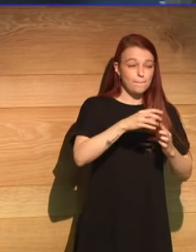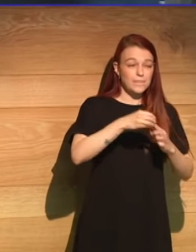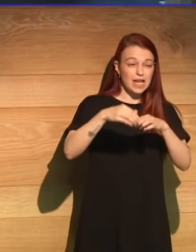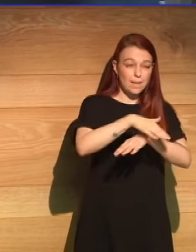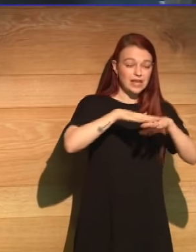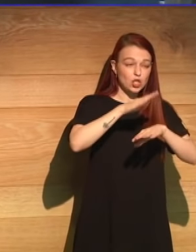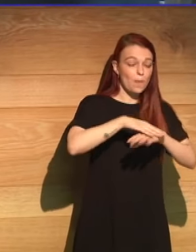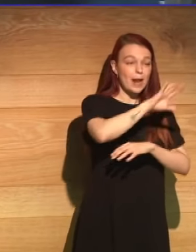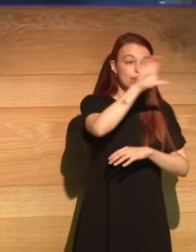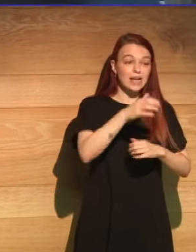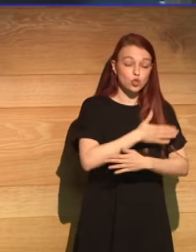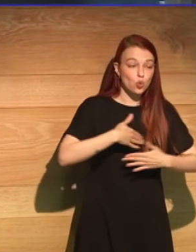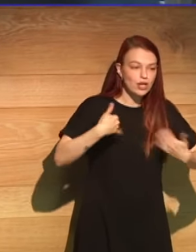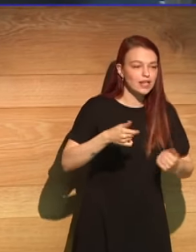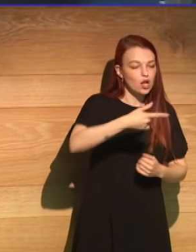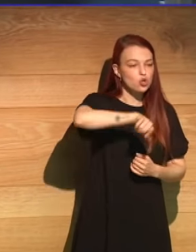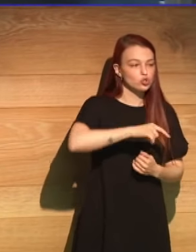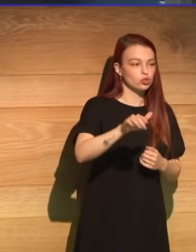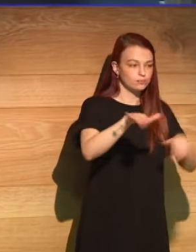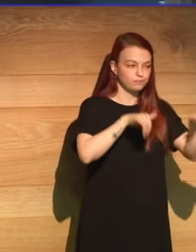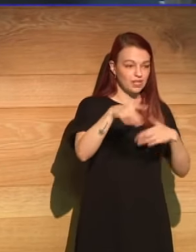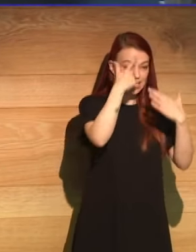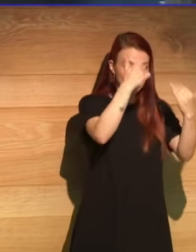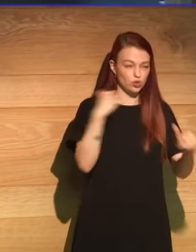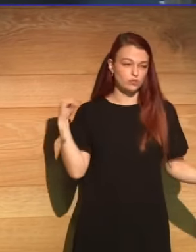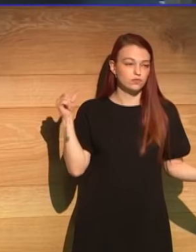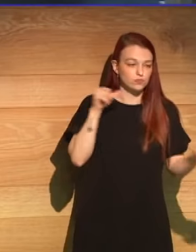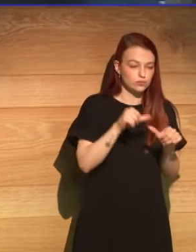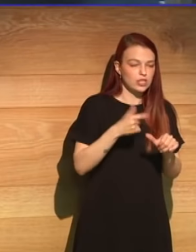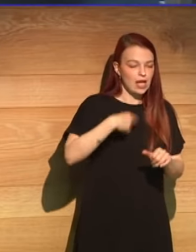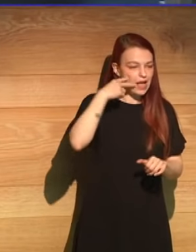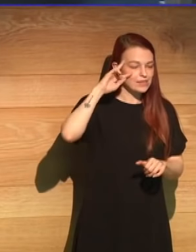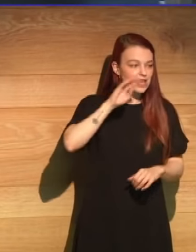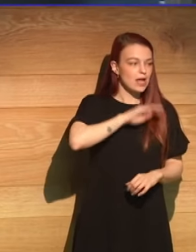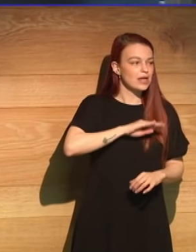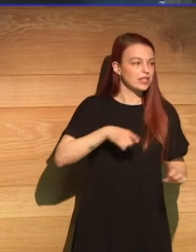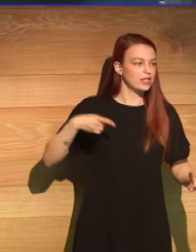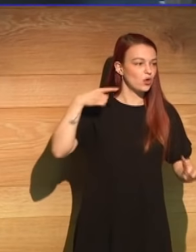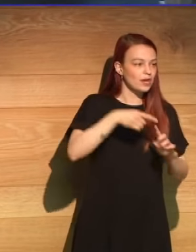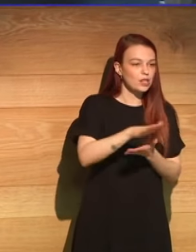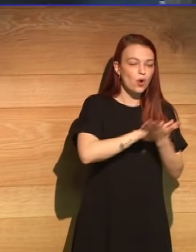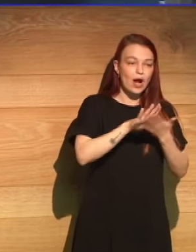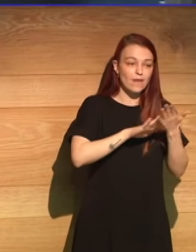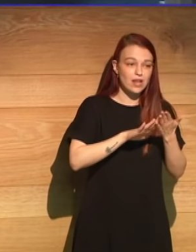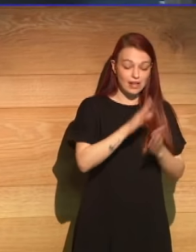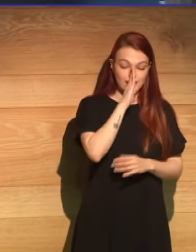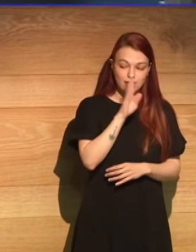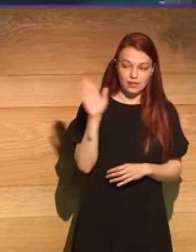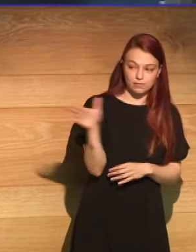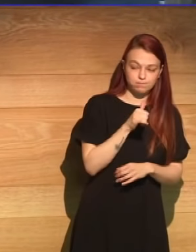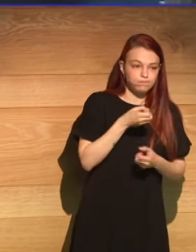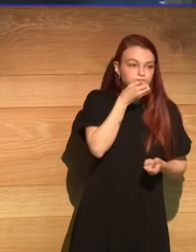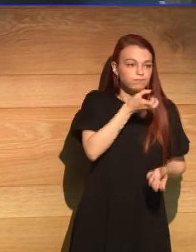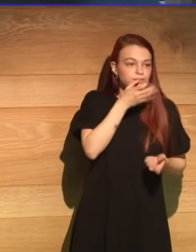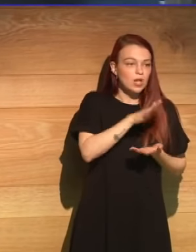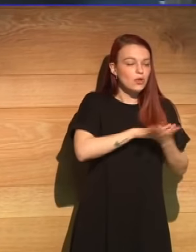hemos reunido a un nutrido grupo de instituciones con larga trayectoria y experiencia para que nos cuenten de primera mano no solo los retos a los que se